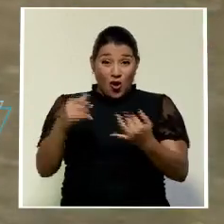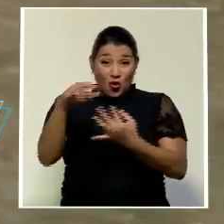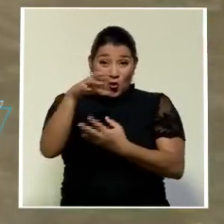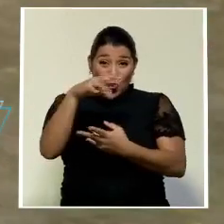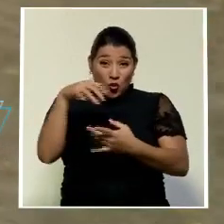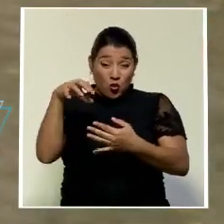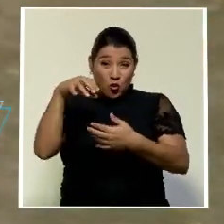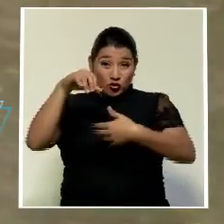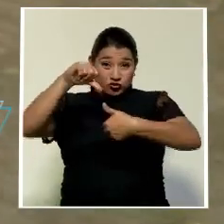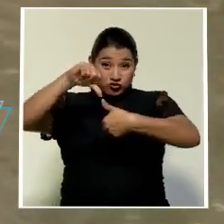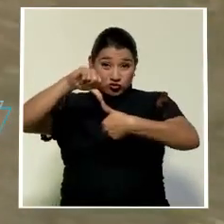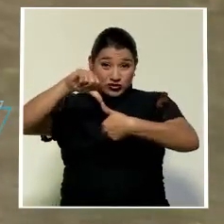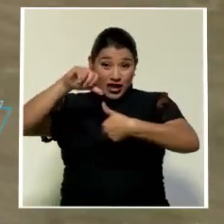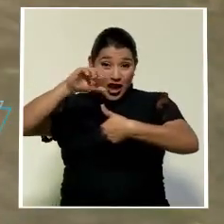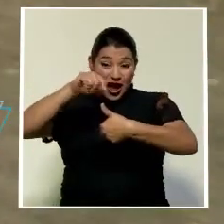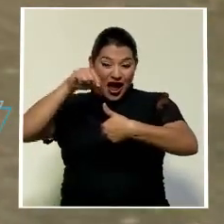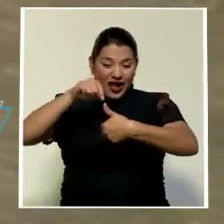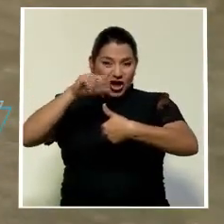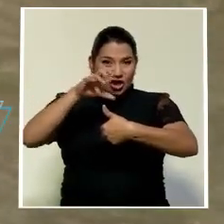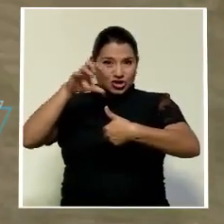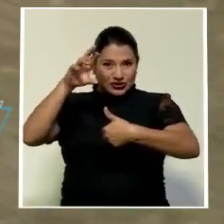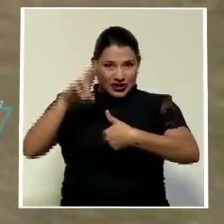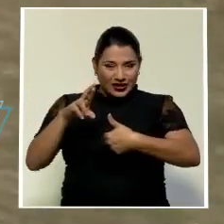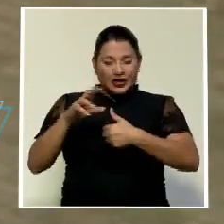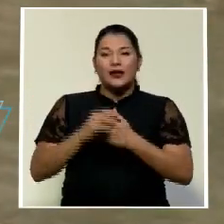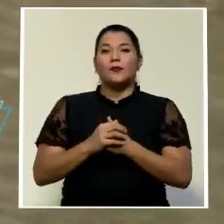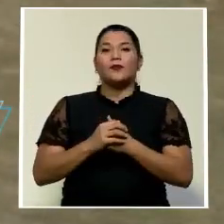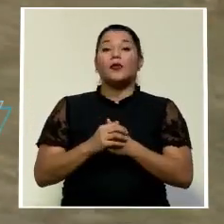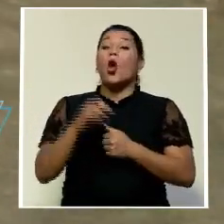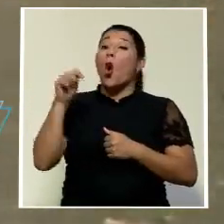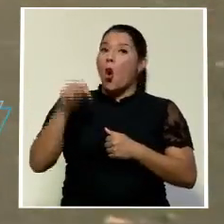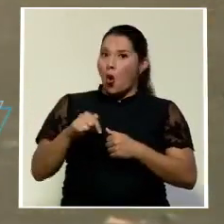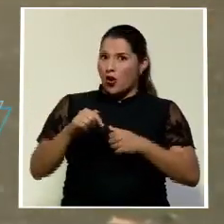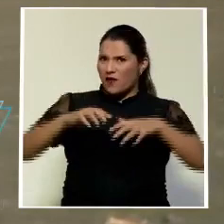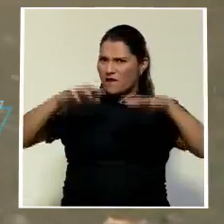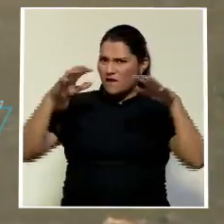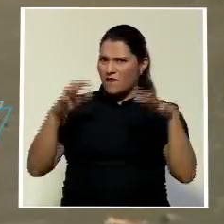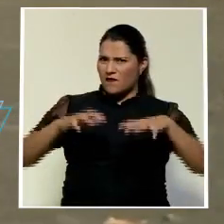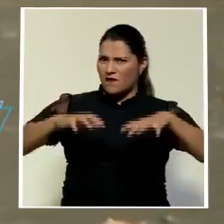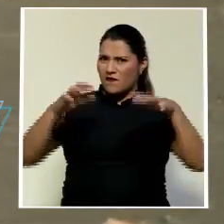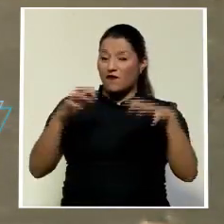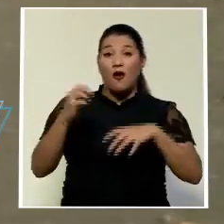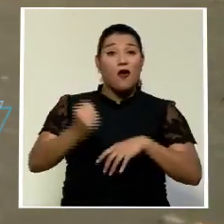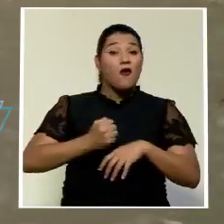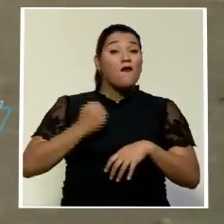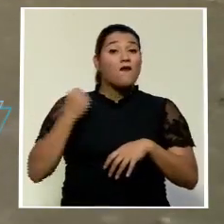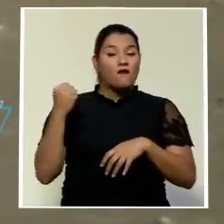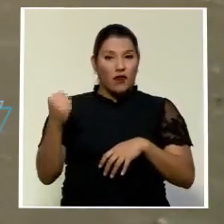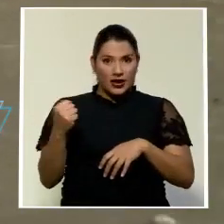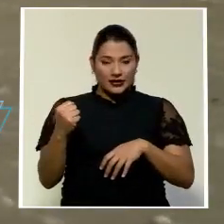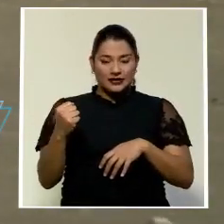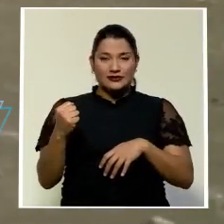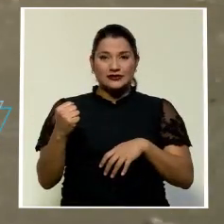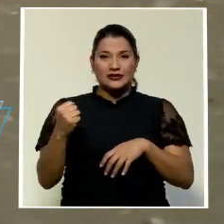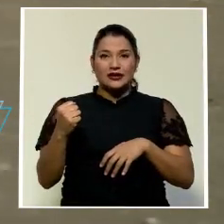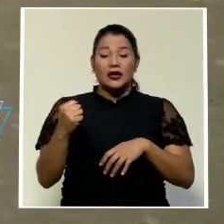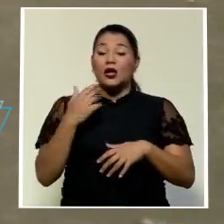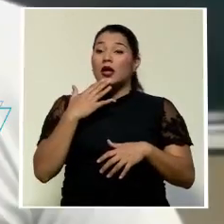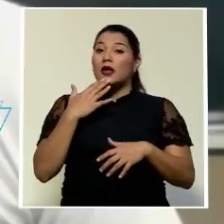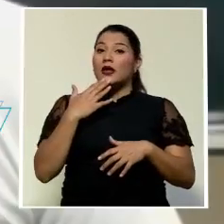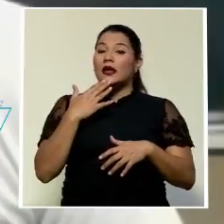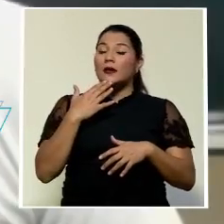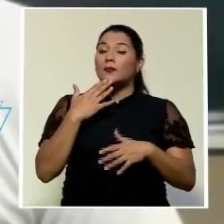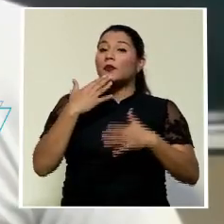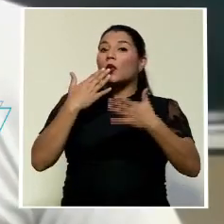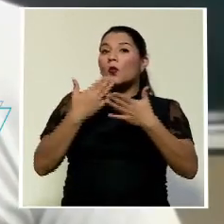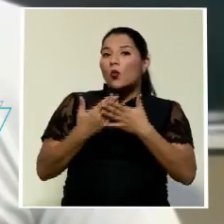hay menos viento alisio. Hoy particularmente sí hemos tenido aguaceros bastante fuertes, de variable intensidad